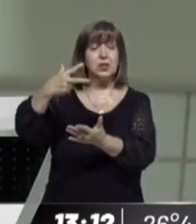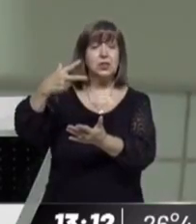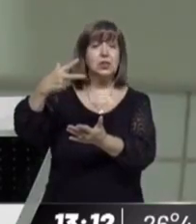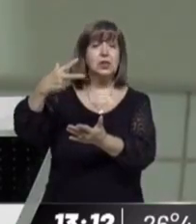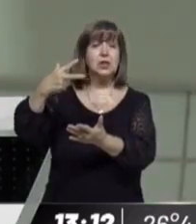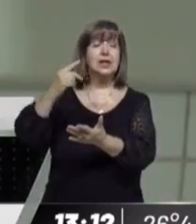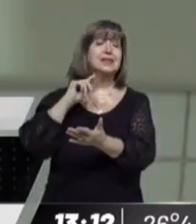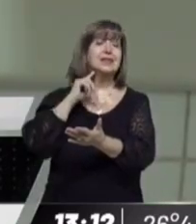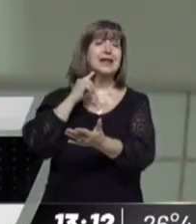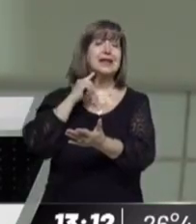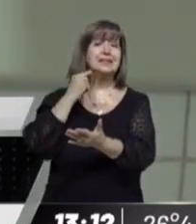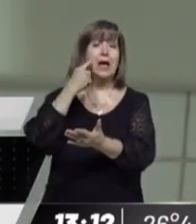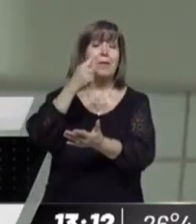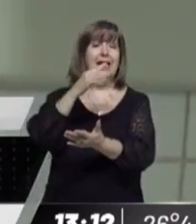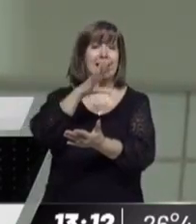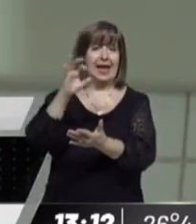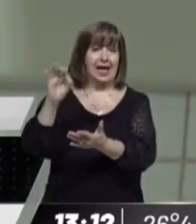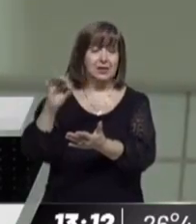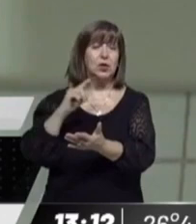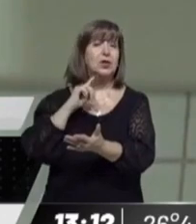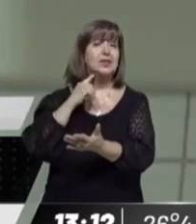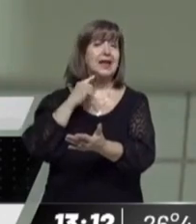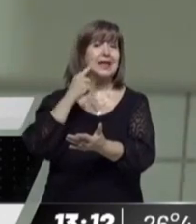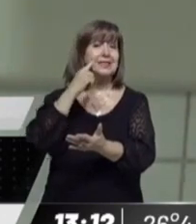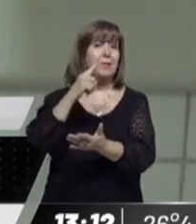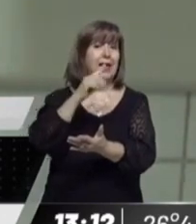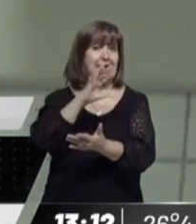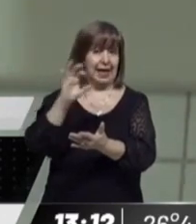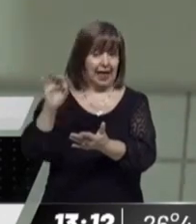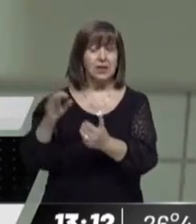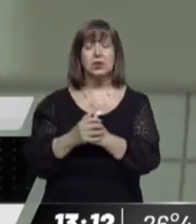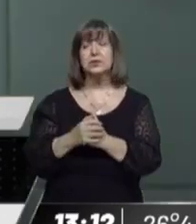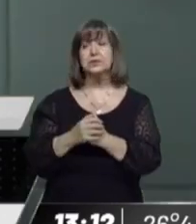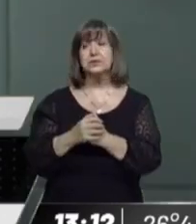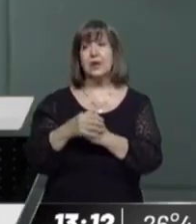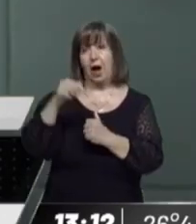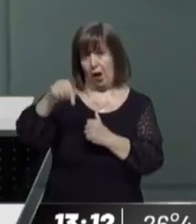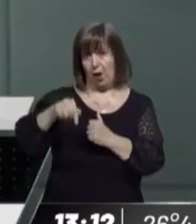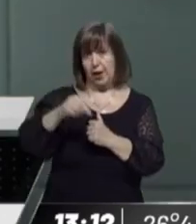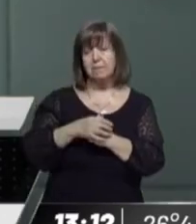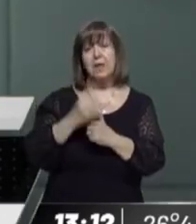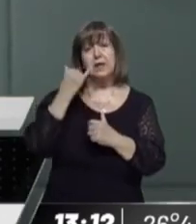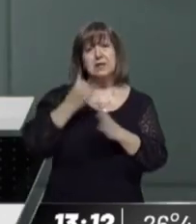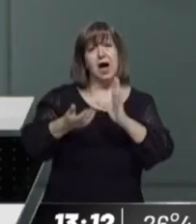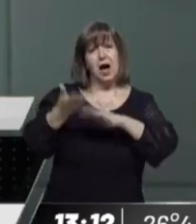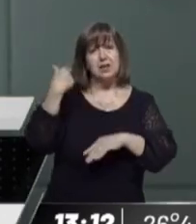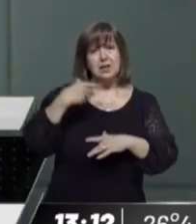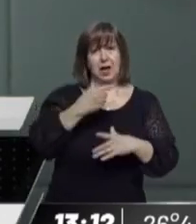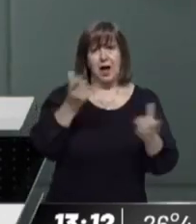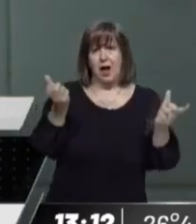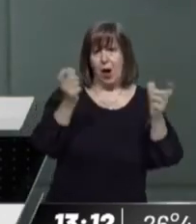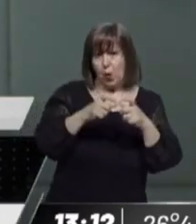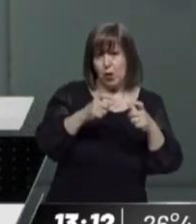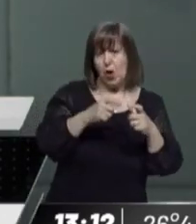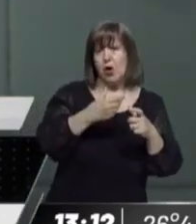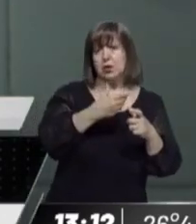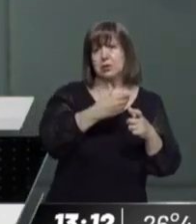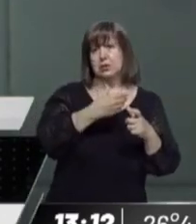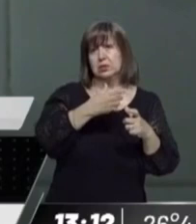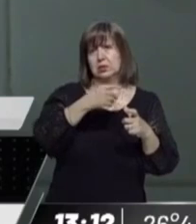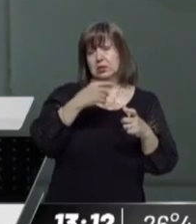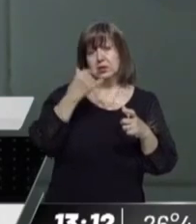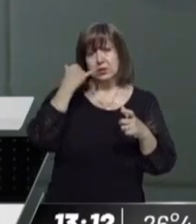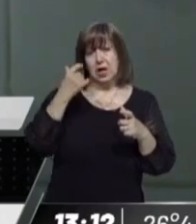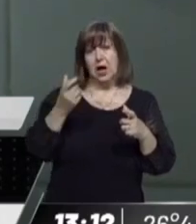13500 pesos cuando nosotros nos reunimos a nivel nacional con federaciones e sociedades científica y la